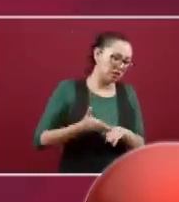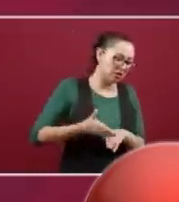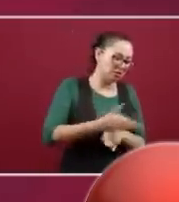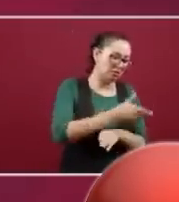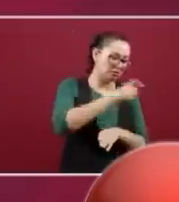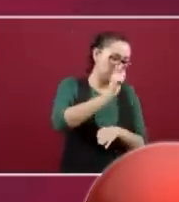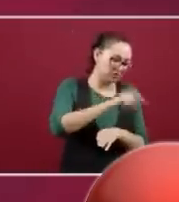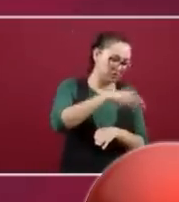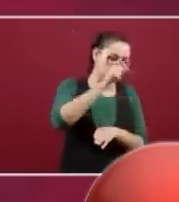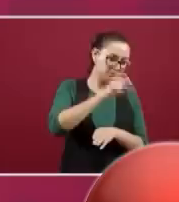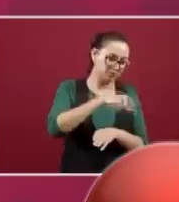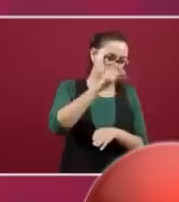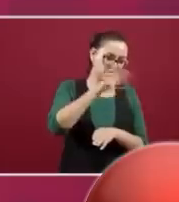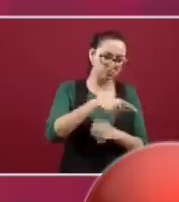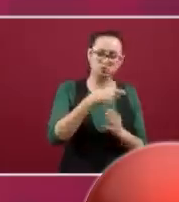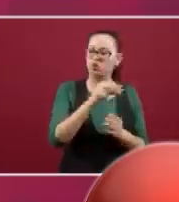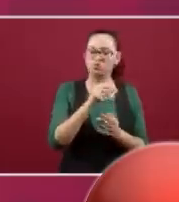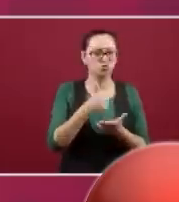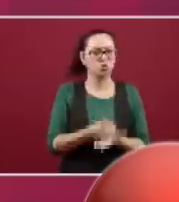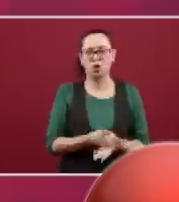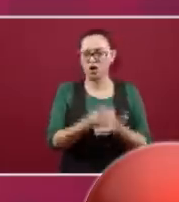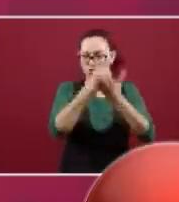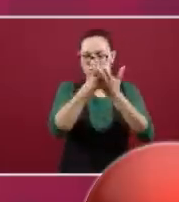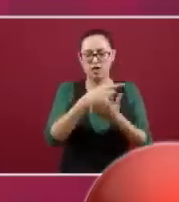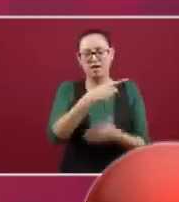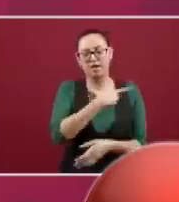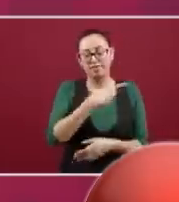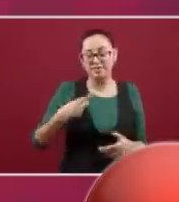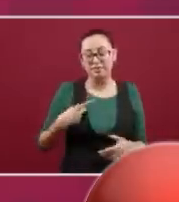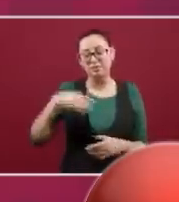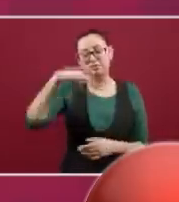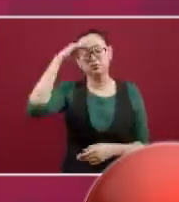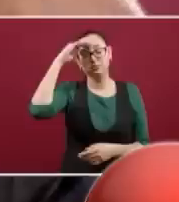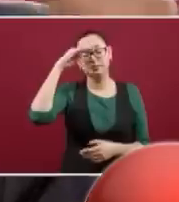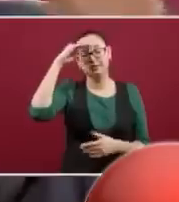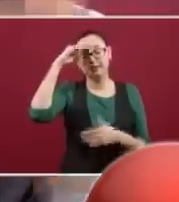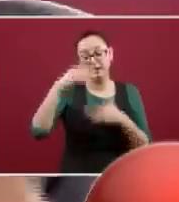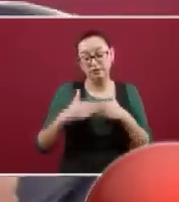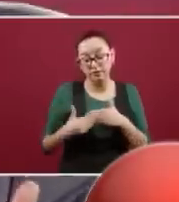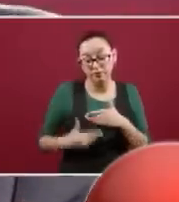no nos ayudaría, que tenemos que pensar hacia adelante